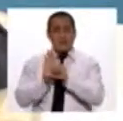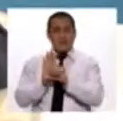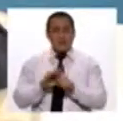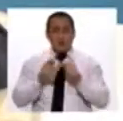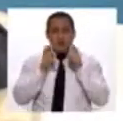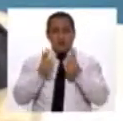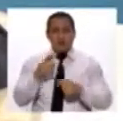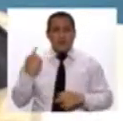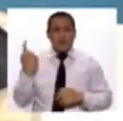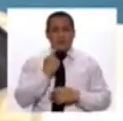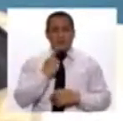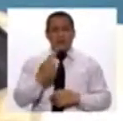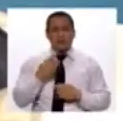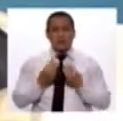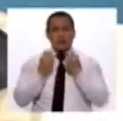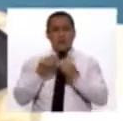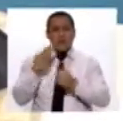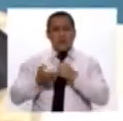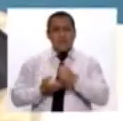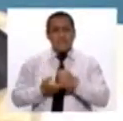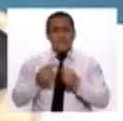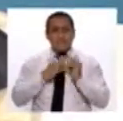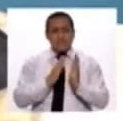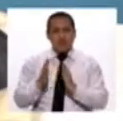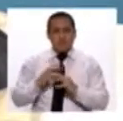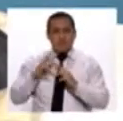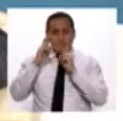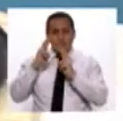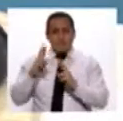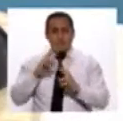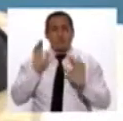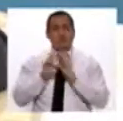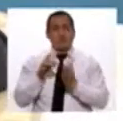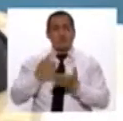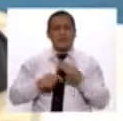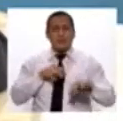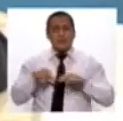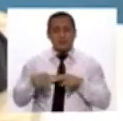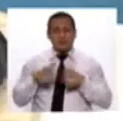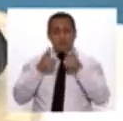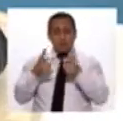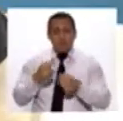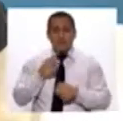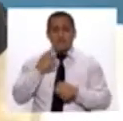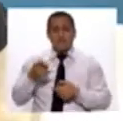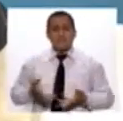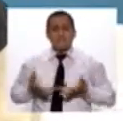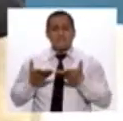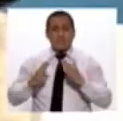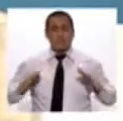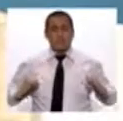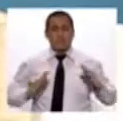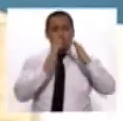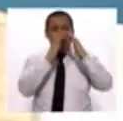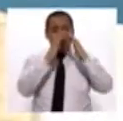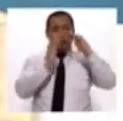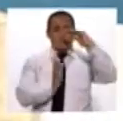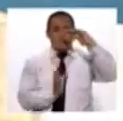El control difuso es la forma como se garantiza que ese orden se va a respetar. Lo que han hecho con este precedente es poner la pirámide de Kelsen de